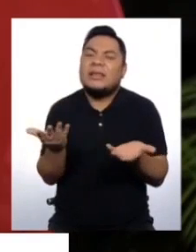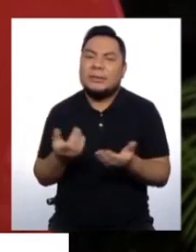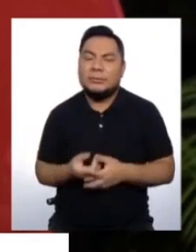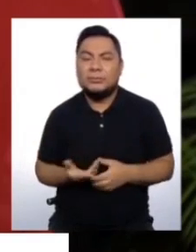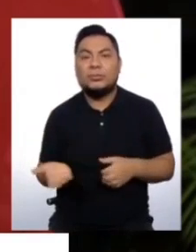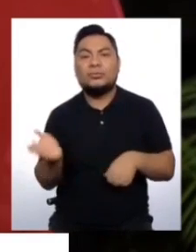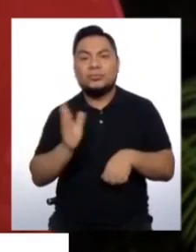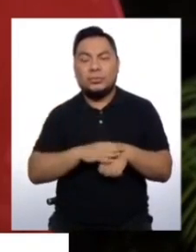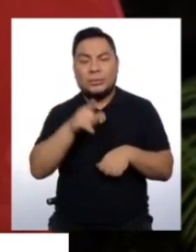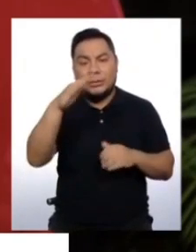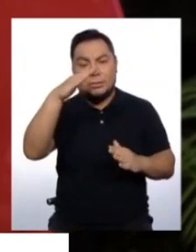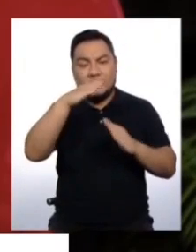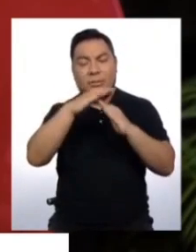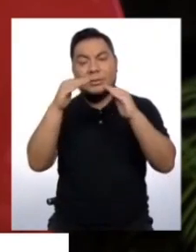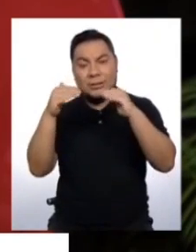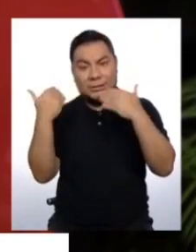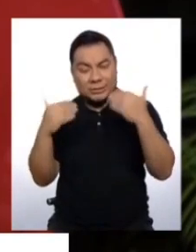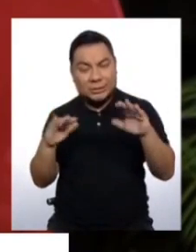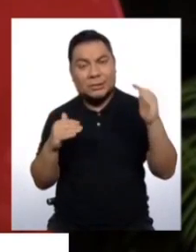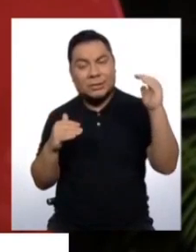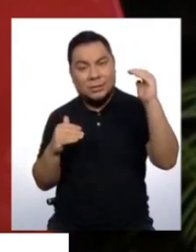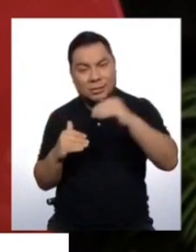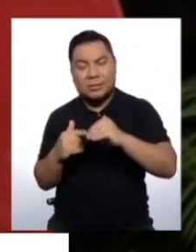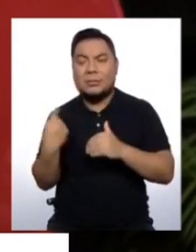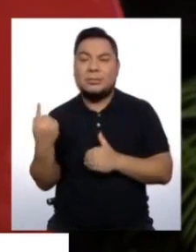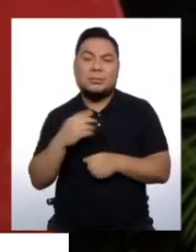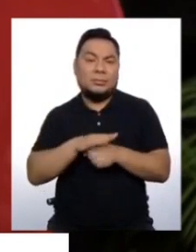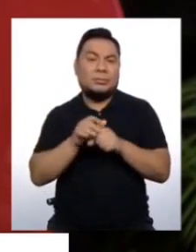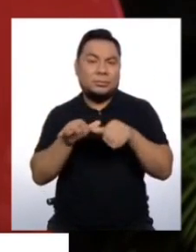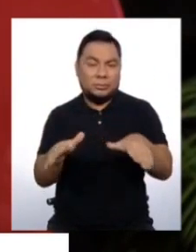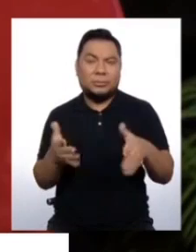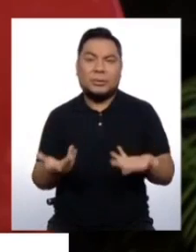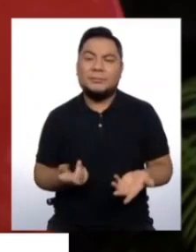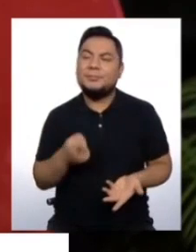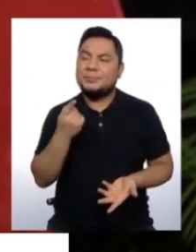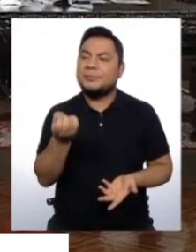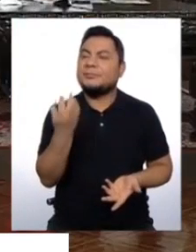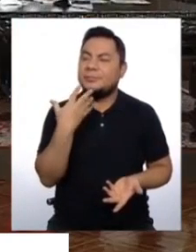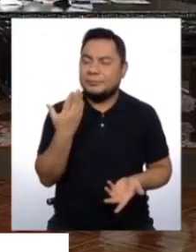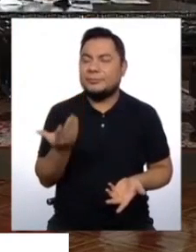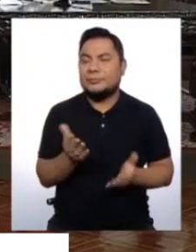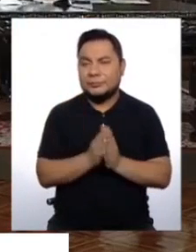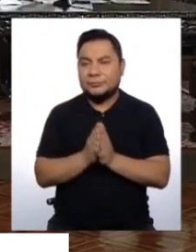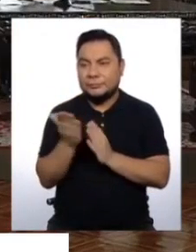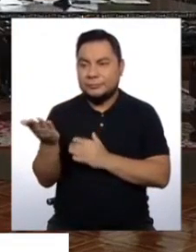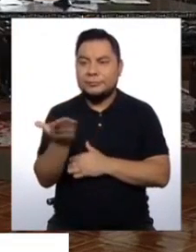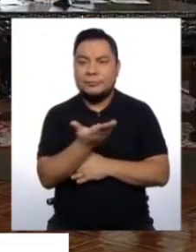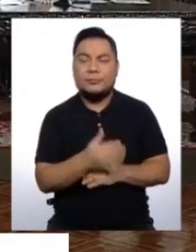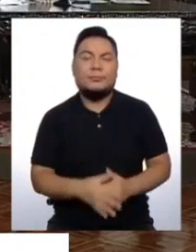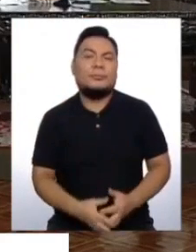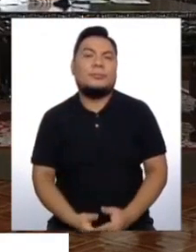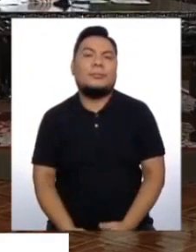la meseta alcanzada por el COVID-19 aquí en nuestro país, ministro?